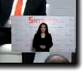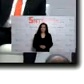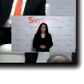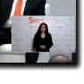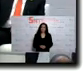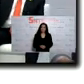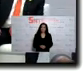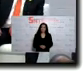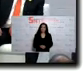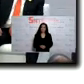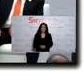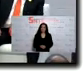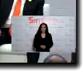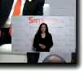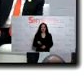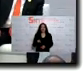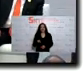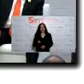Pero